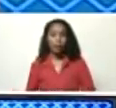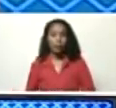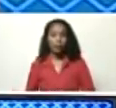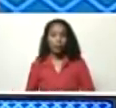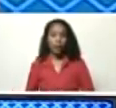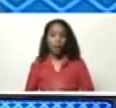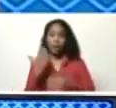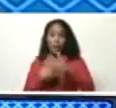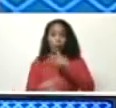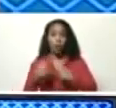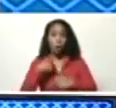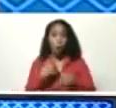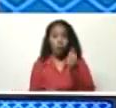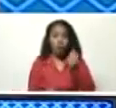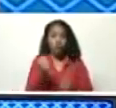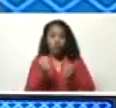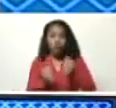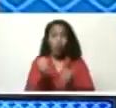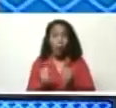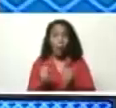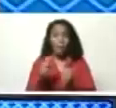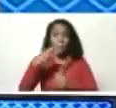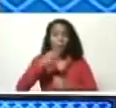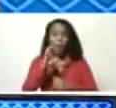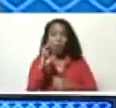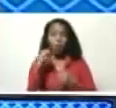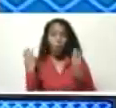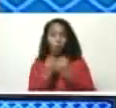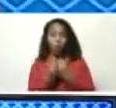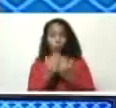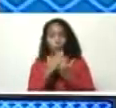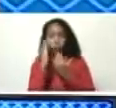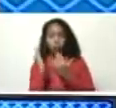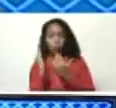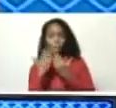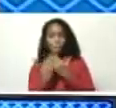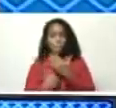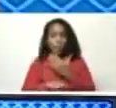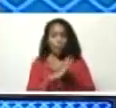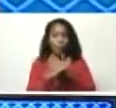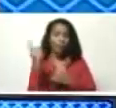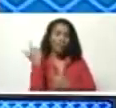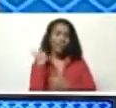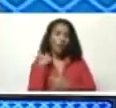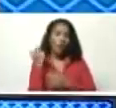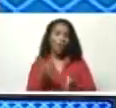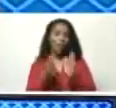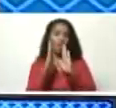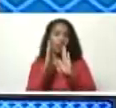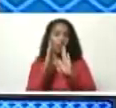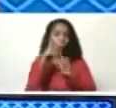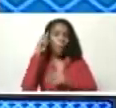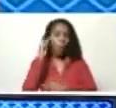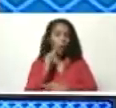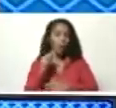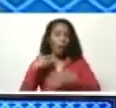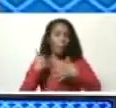salimos, iba yo manejando, Pedro Carreño al lado, y pasamos por las antiguas instalaciones del Batallón Bolívar.